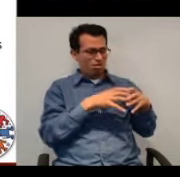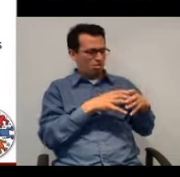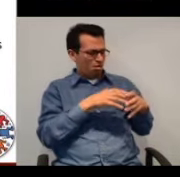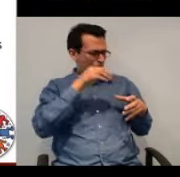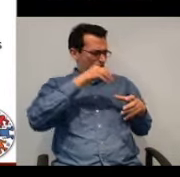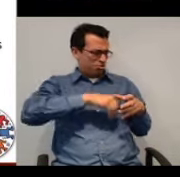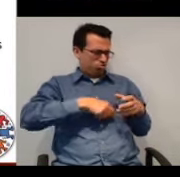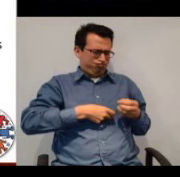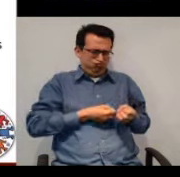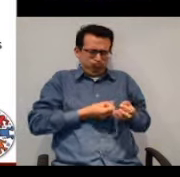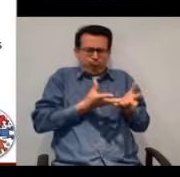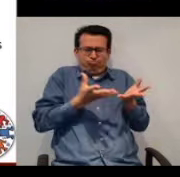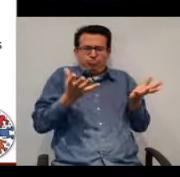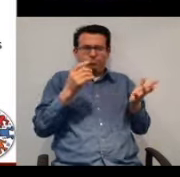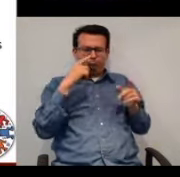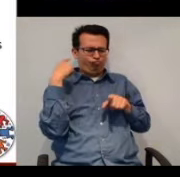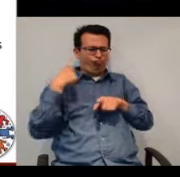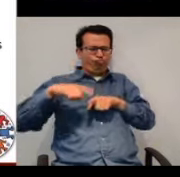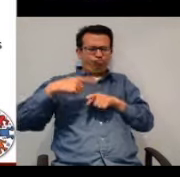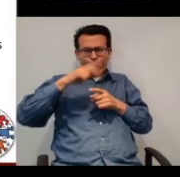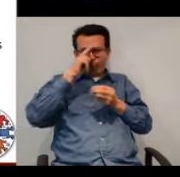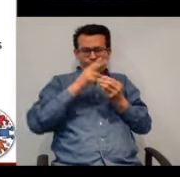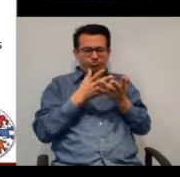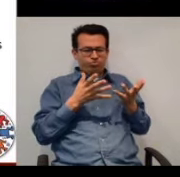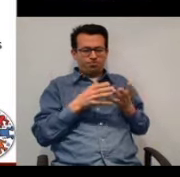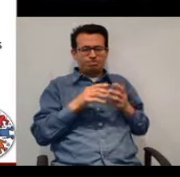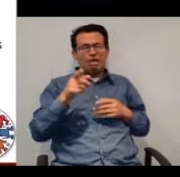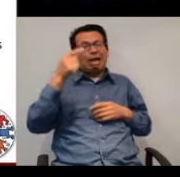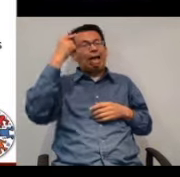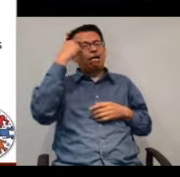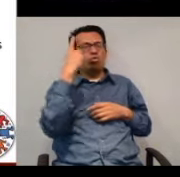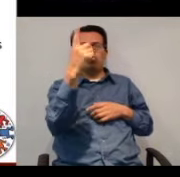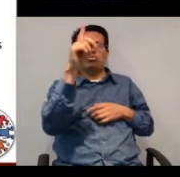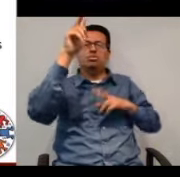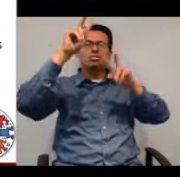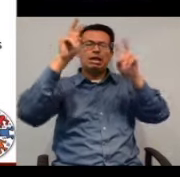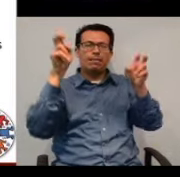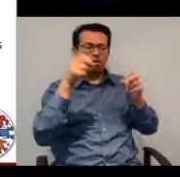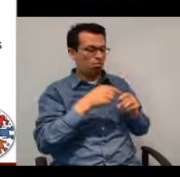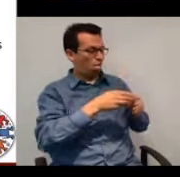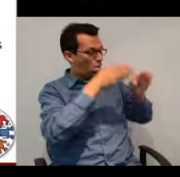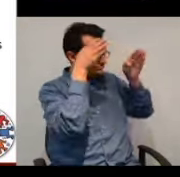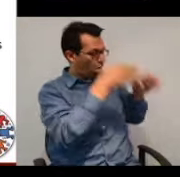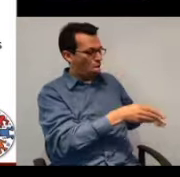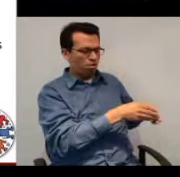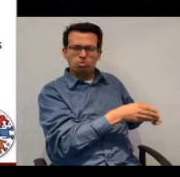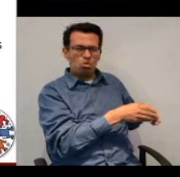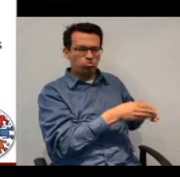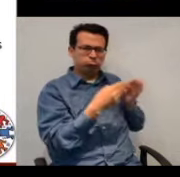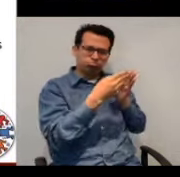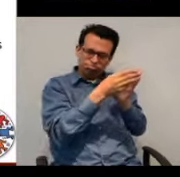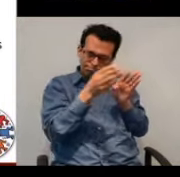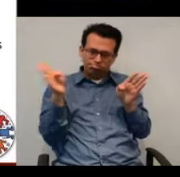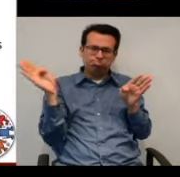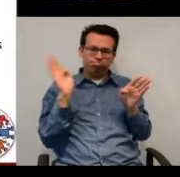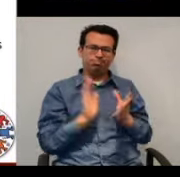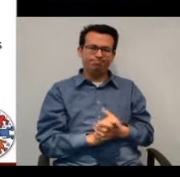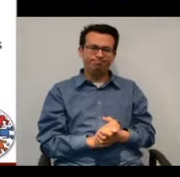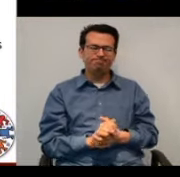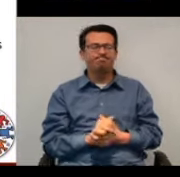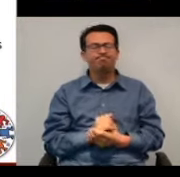simplemente reducirse a un objeto de conocimiento específico, sino que deben ampliarse. Al mismo